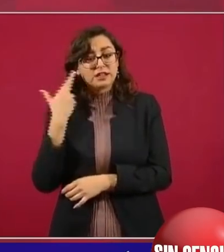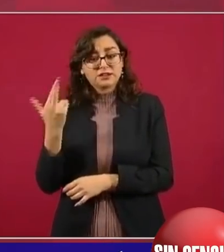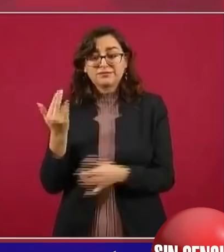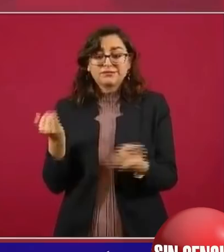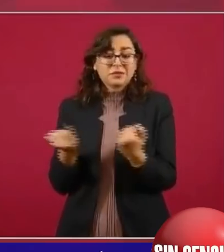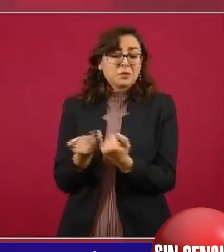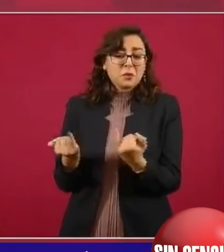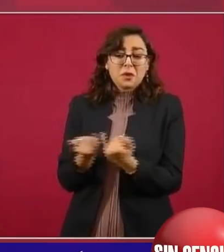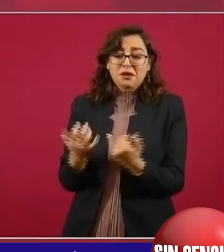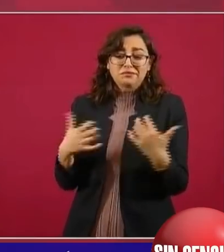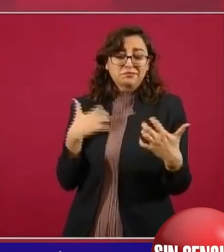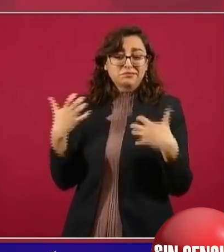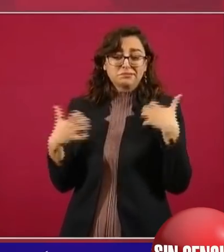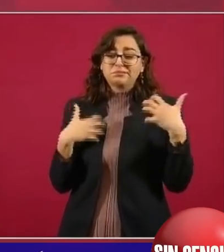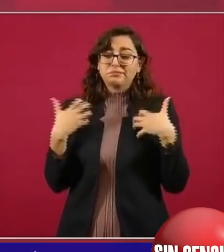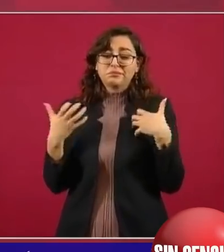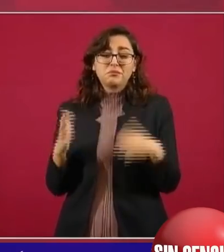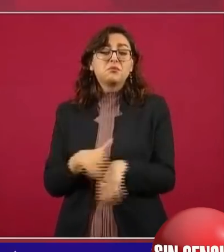parte